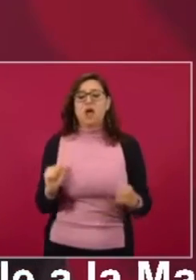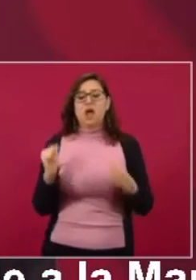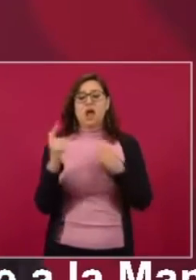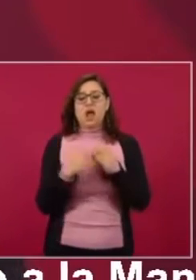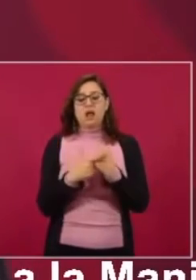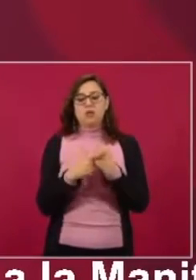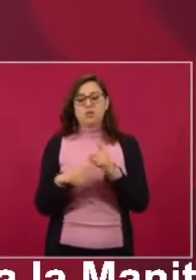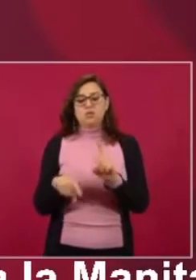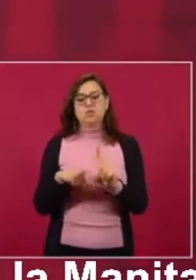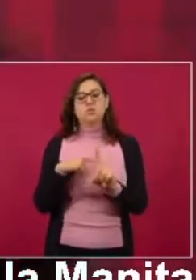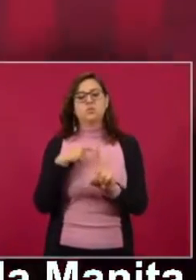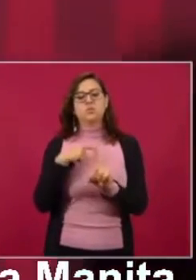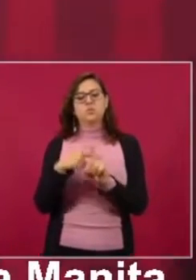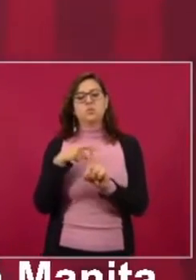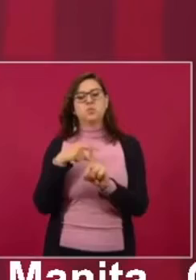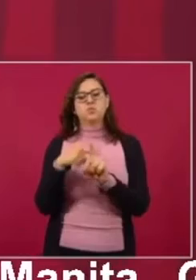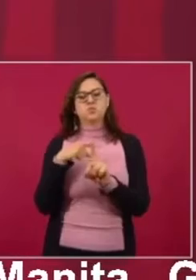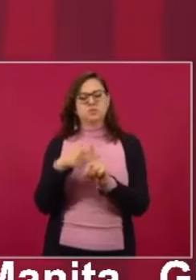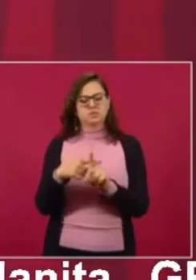y yo lo que veo como positivo